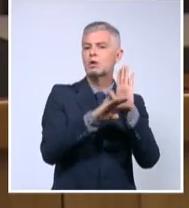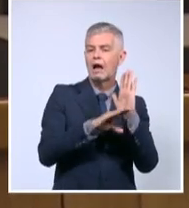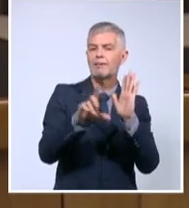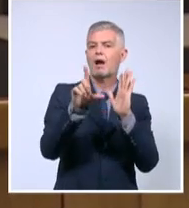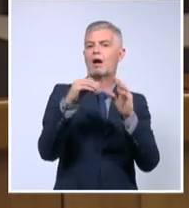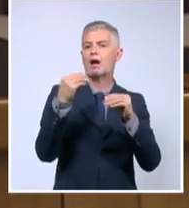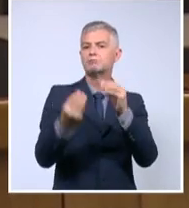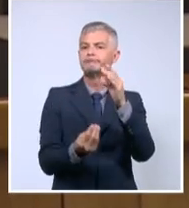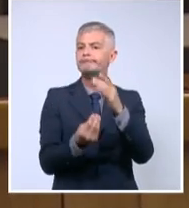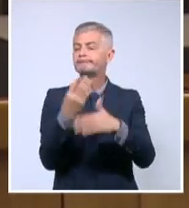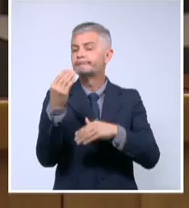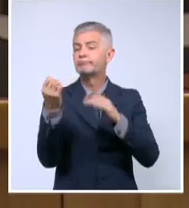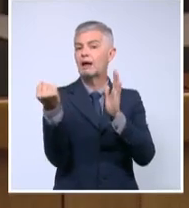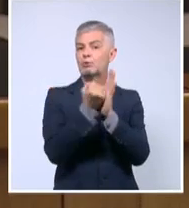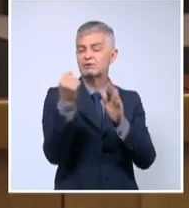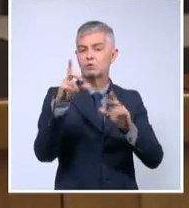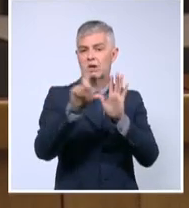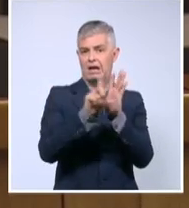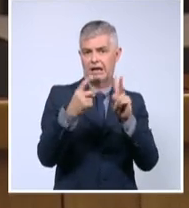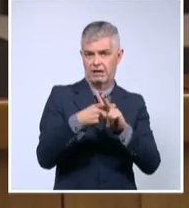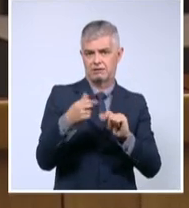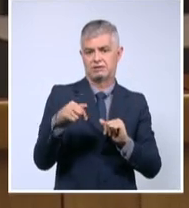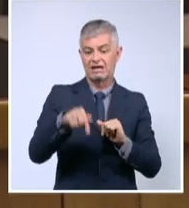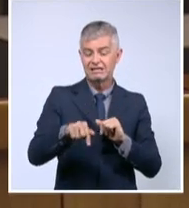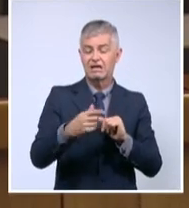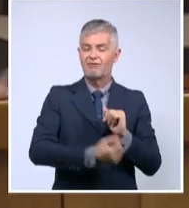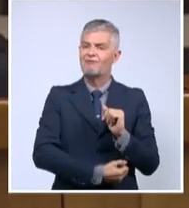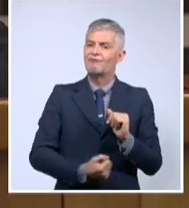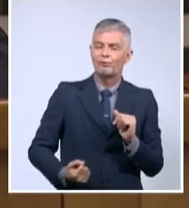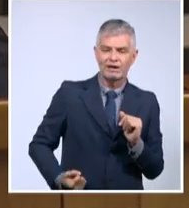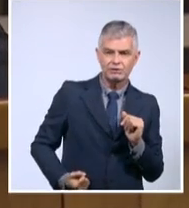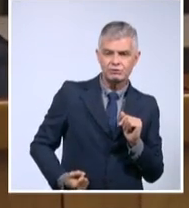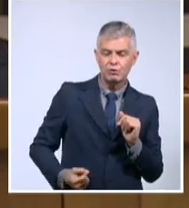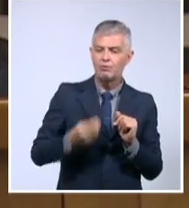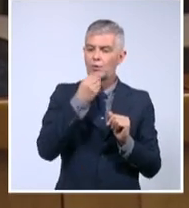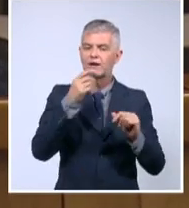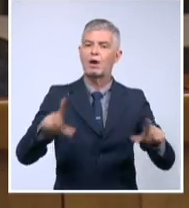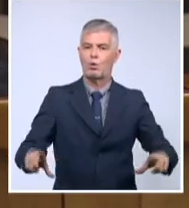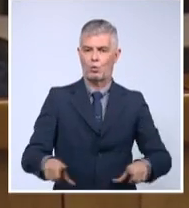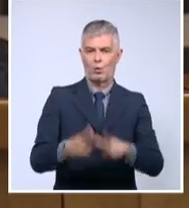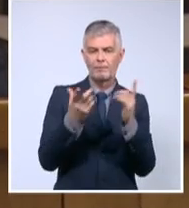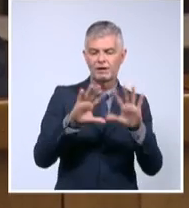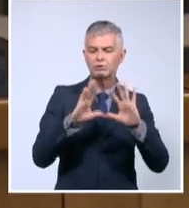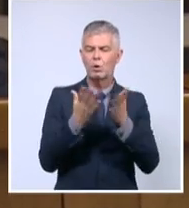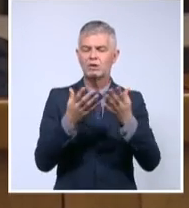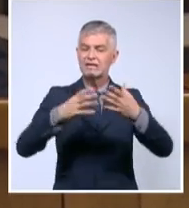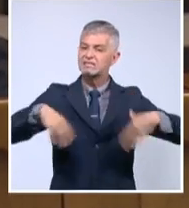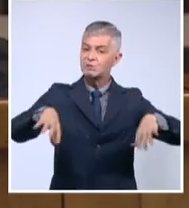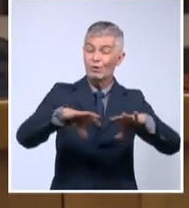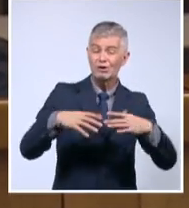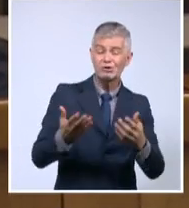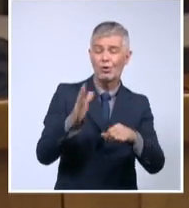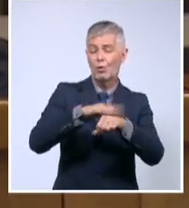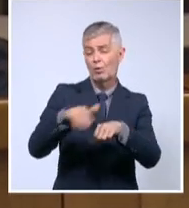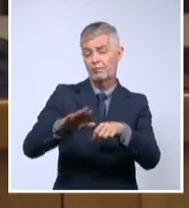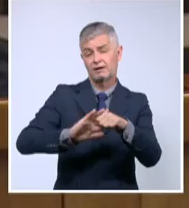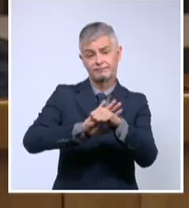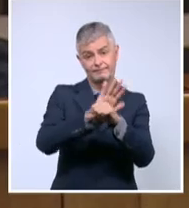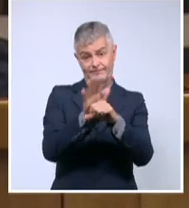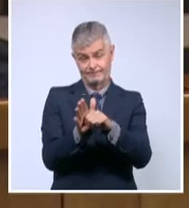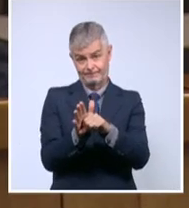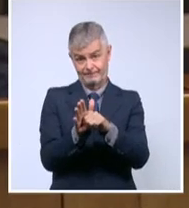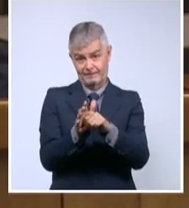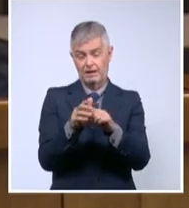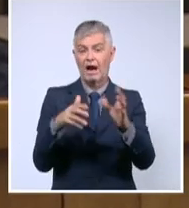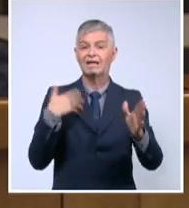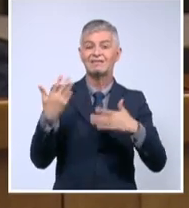son expresión del esfuerzo realizado para darle cumplimiento en las circunstancias complejas que impuso la COVID-19. La